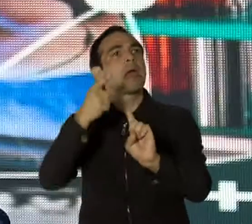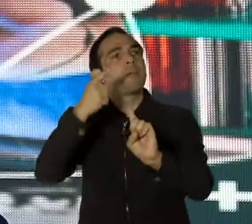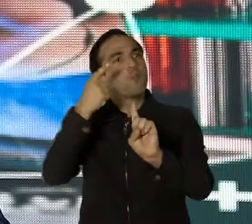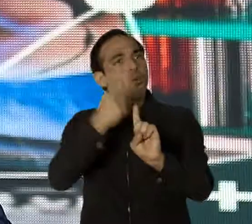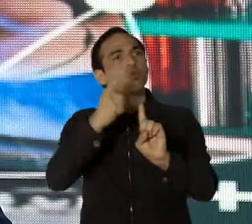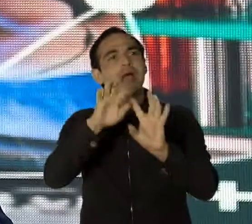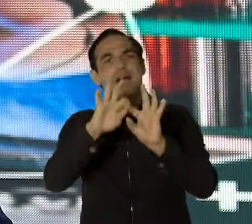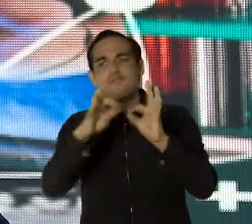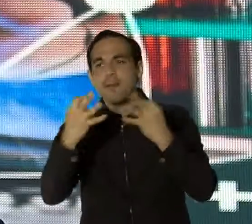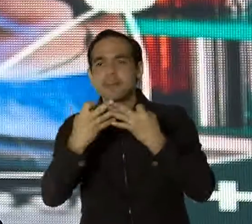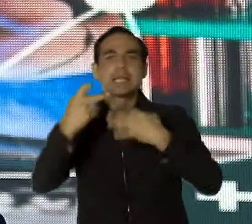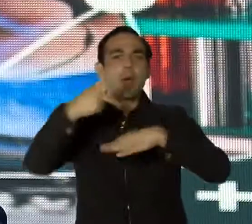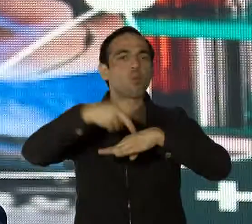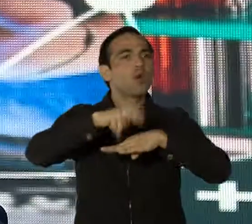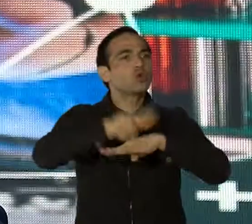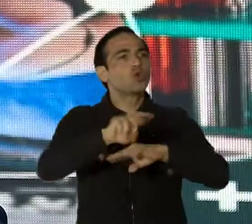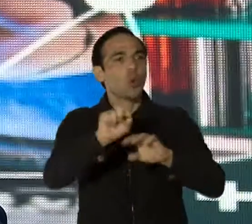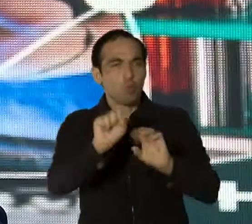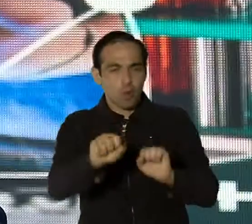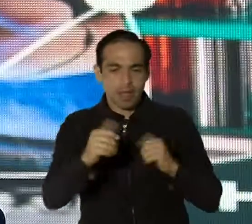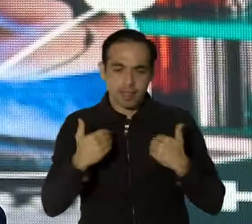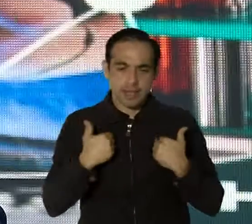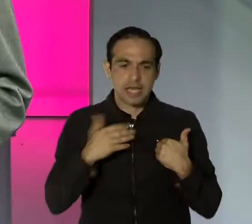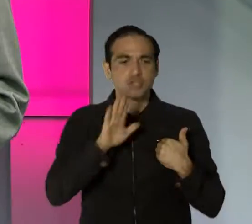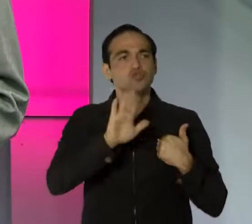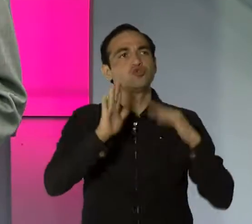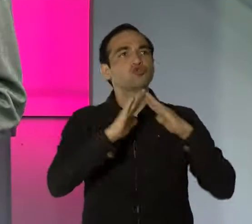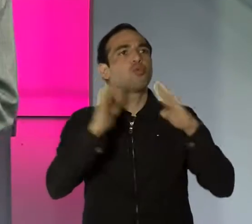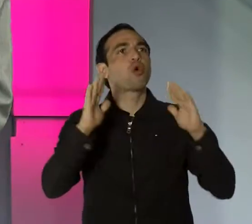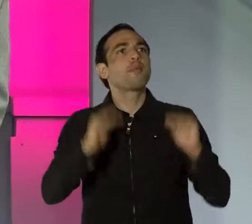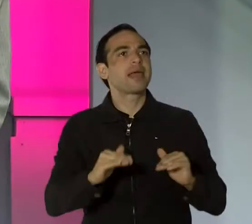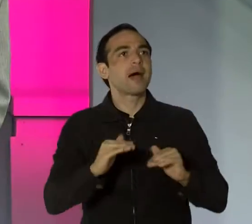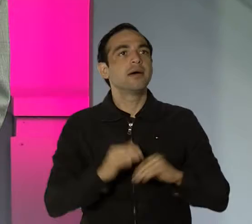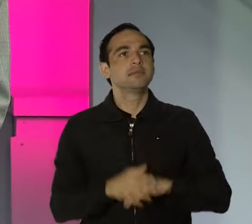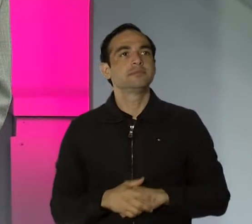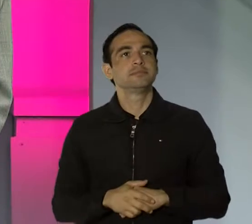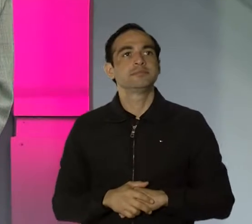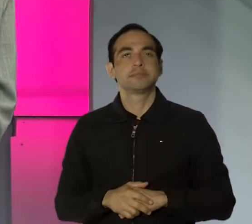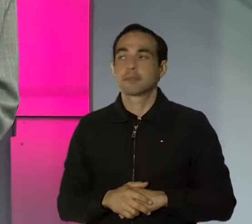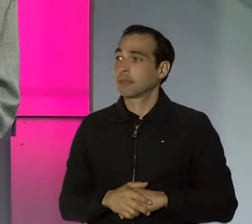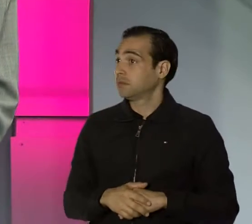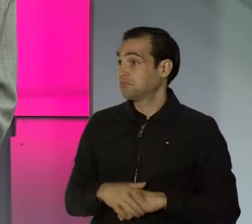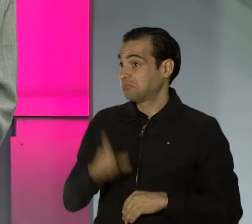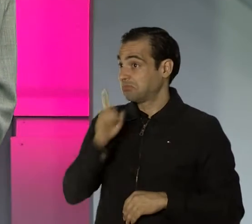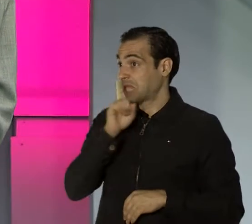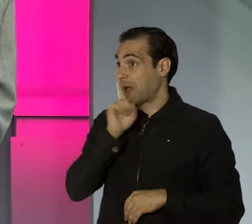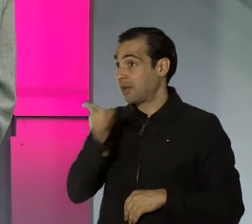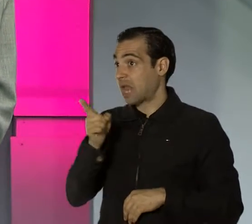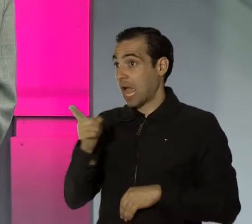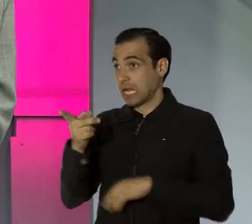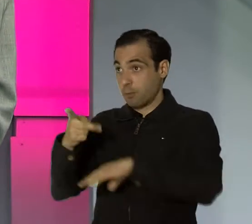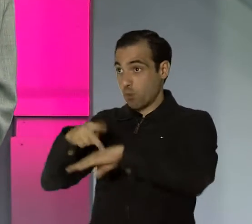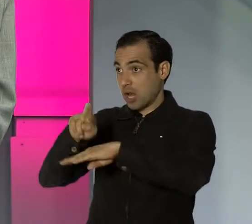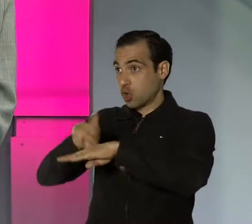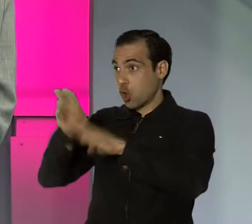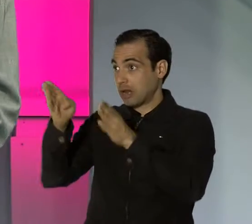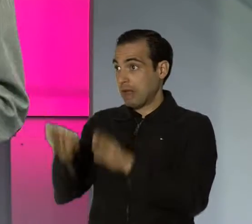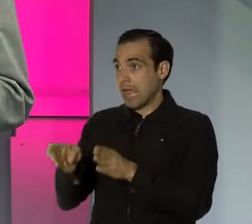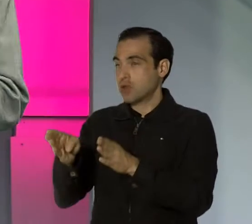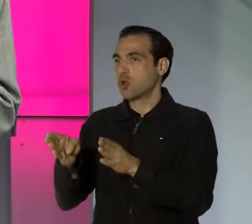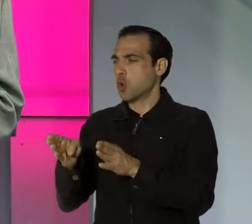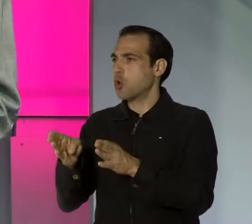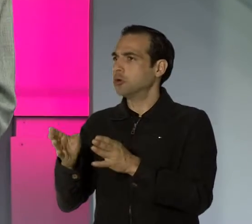y mantener su propiedad que tiene actual. Alicea, ¿cuál es la realidad del puertorriqueño? Aquí históricamente siempre se fomentaba el que las